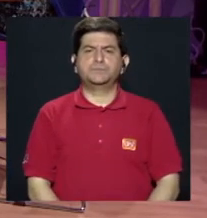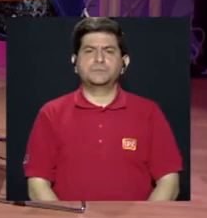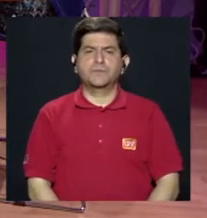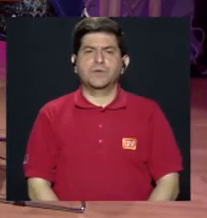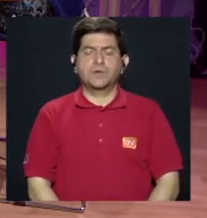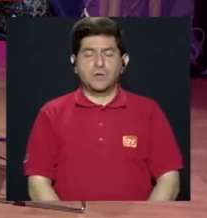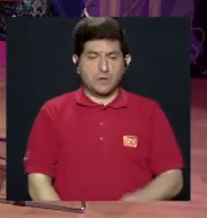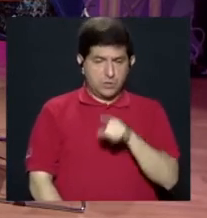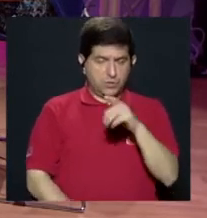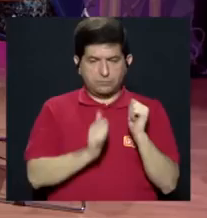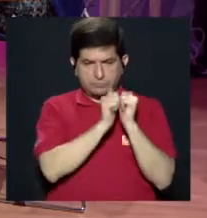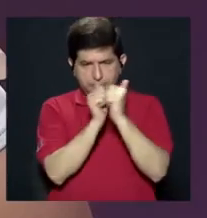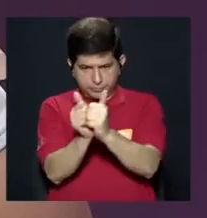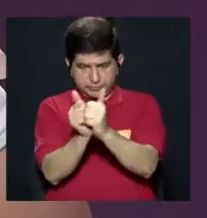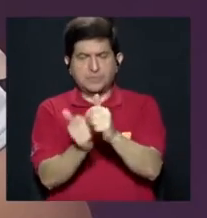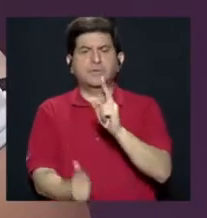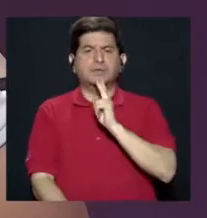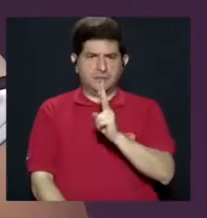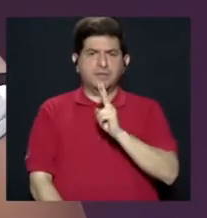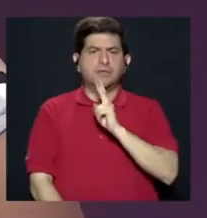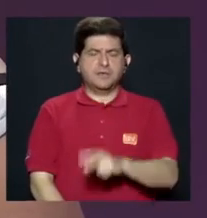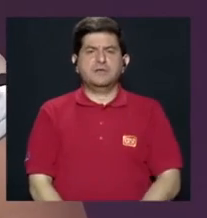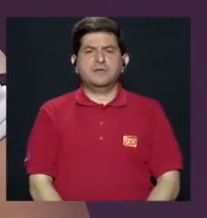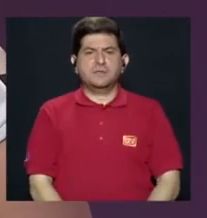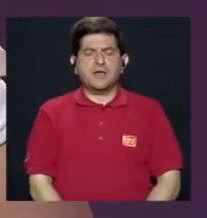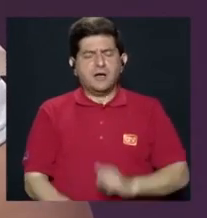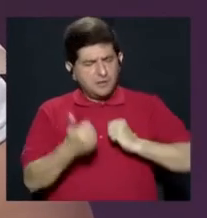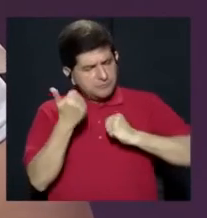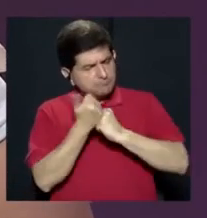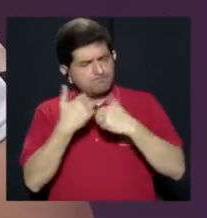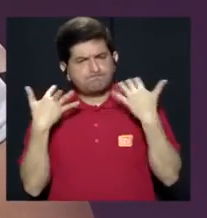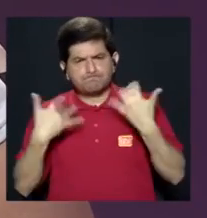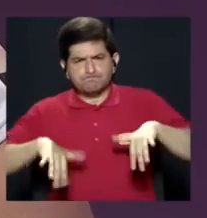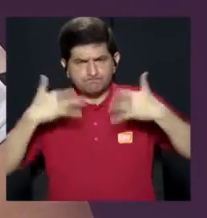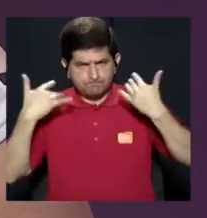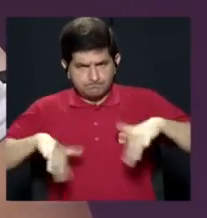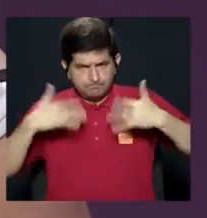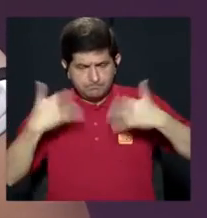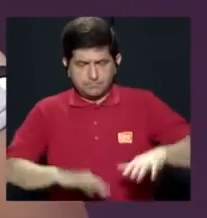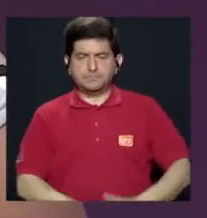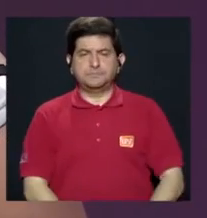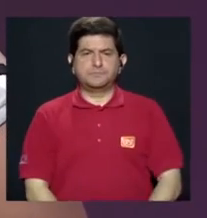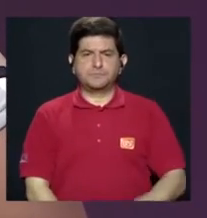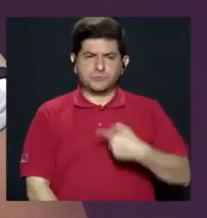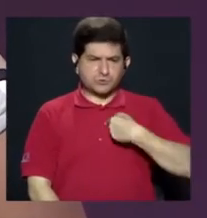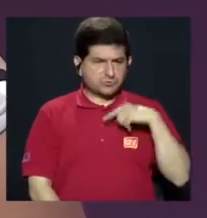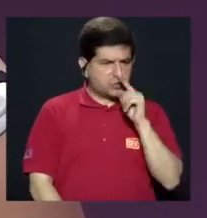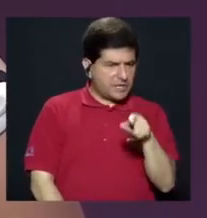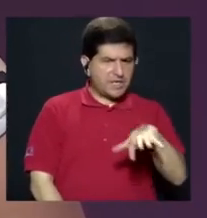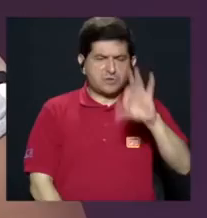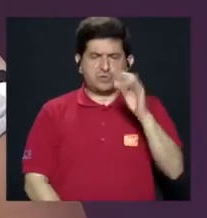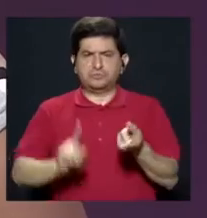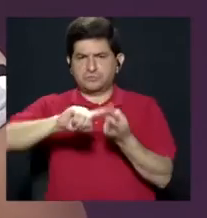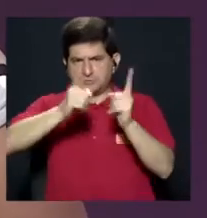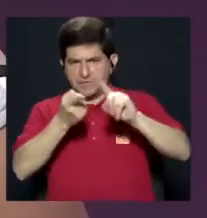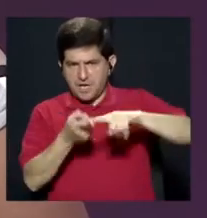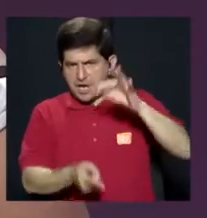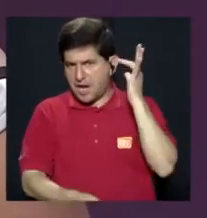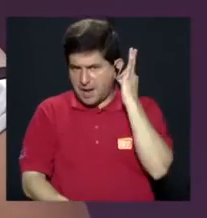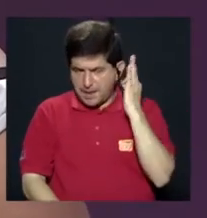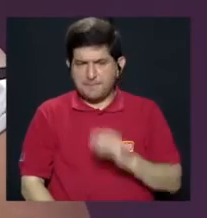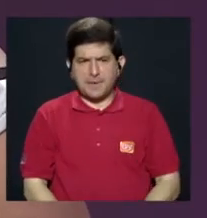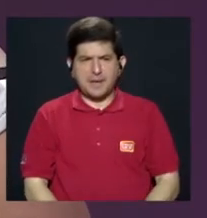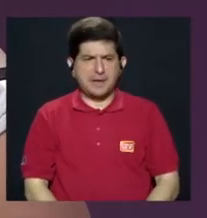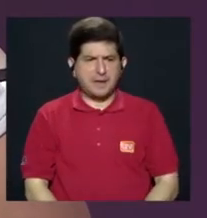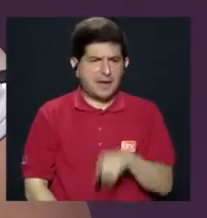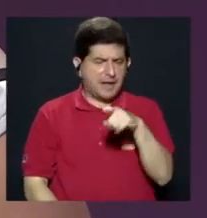un año de estar con ellos y la verdad ha sido de gran apoyo. He encontrado amigas, de verdad, que han estado